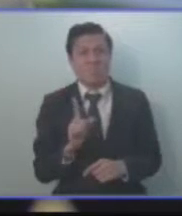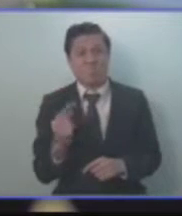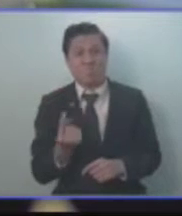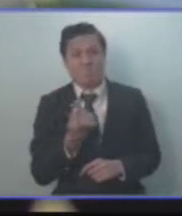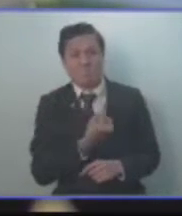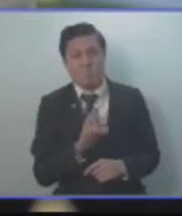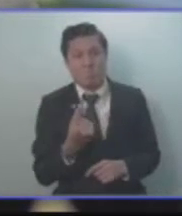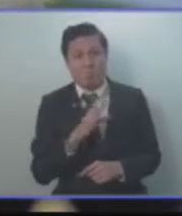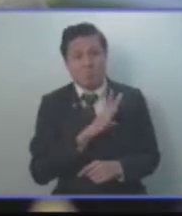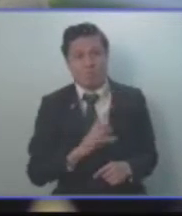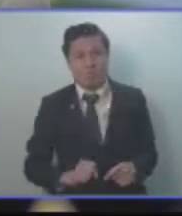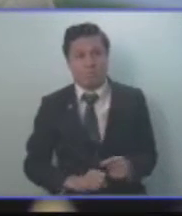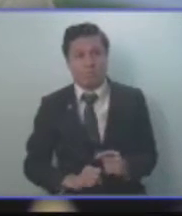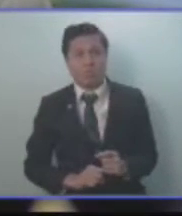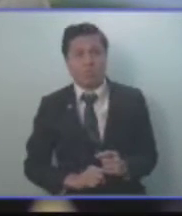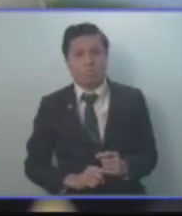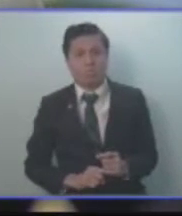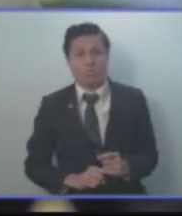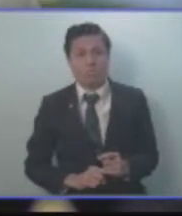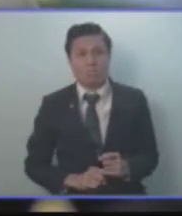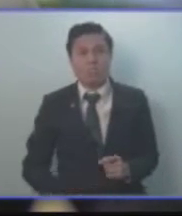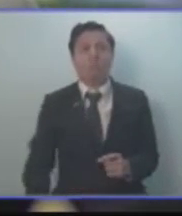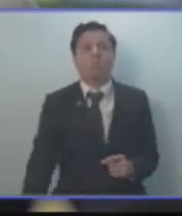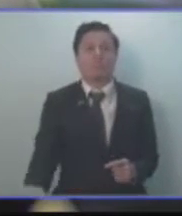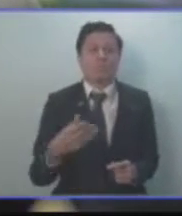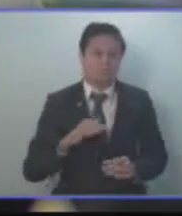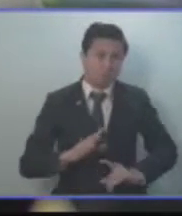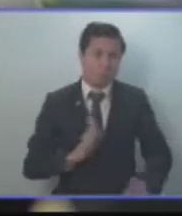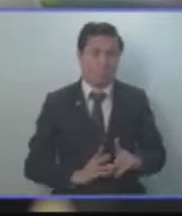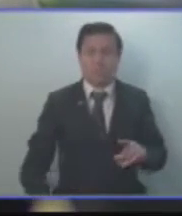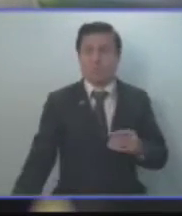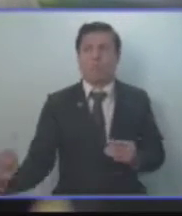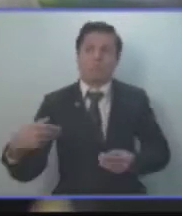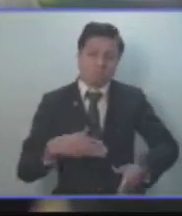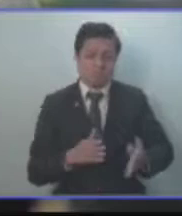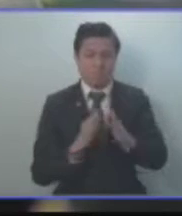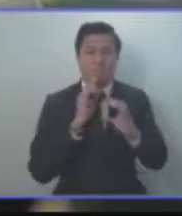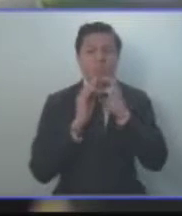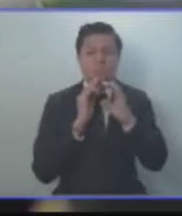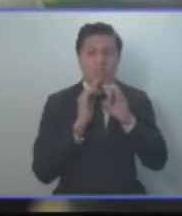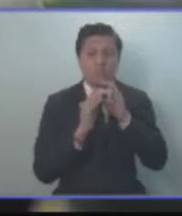los salvadoreños tenemos acceso a los medios de comunicación